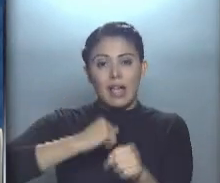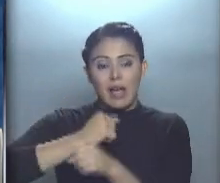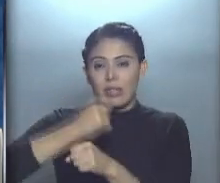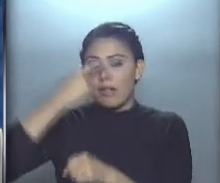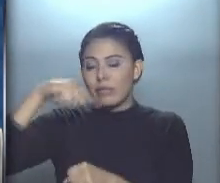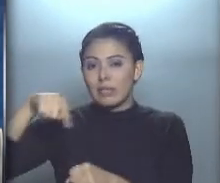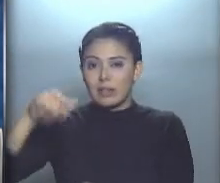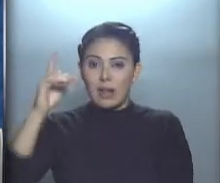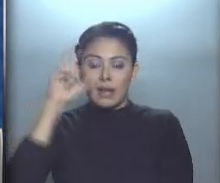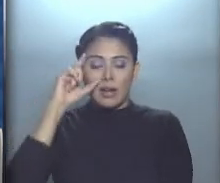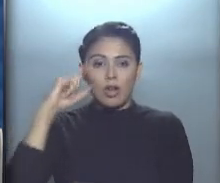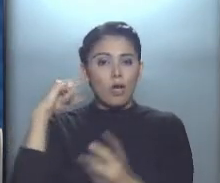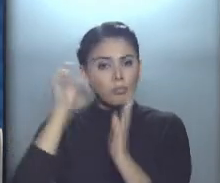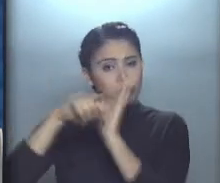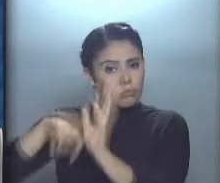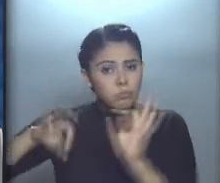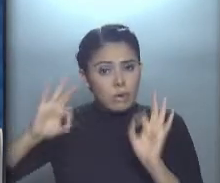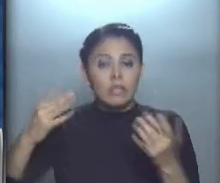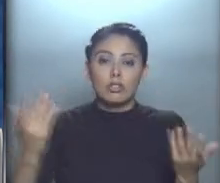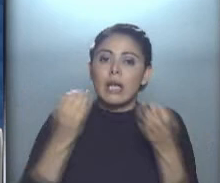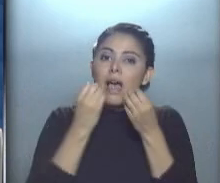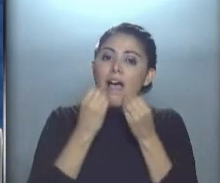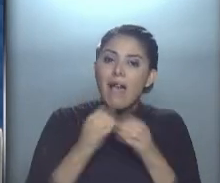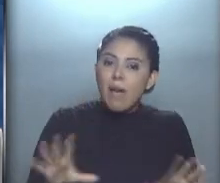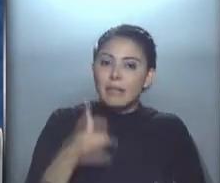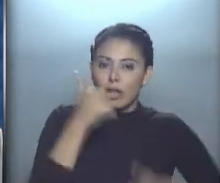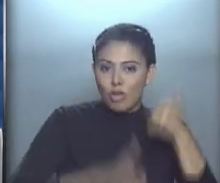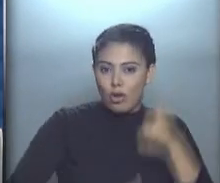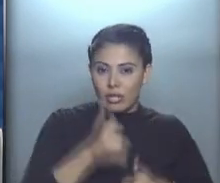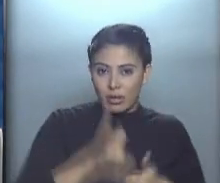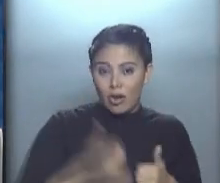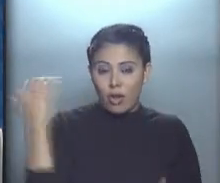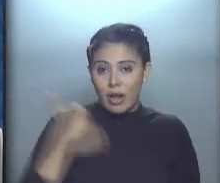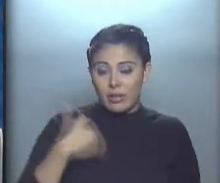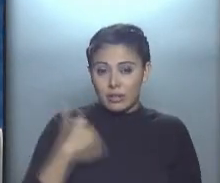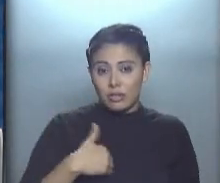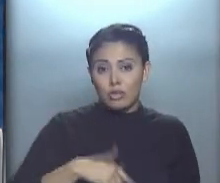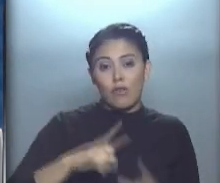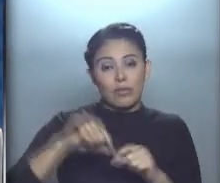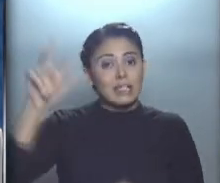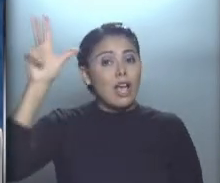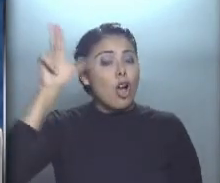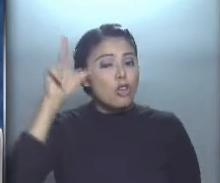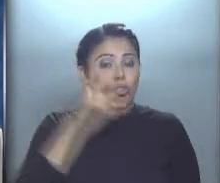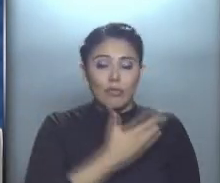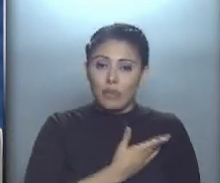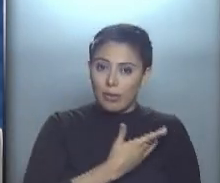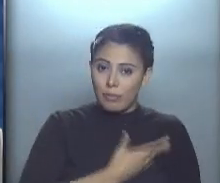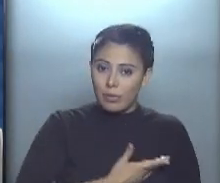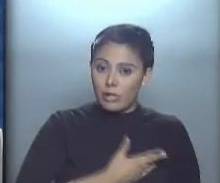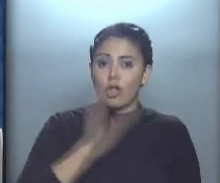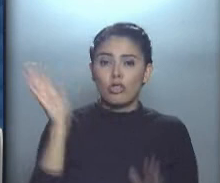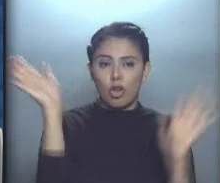contratos correspondientes a los efectos de que cuando se inicien los torneos de la Asociación del Fútbol Argentino el 8 de febrero esté